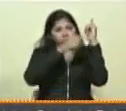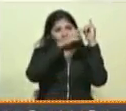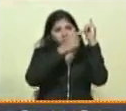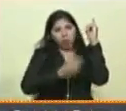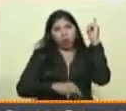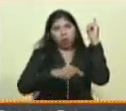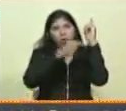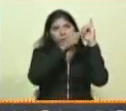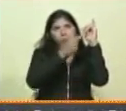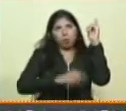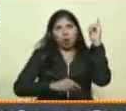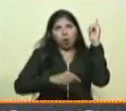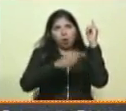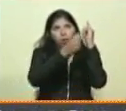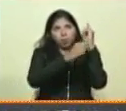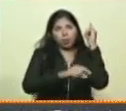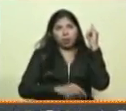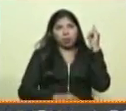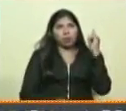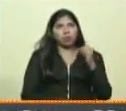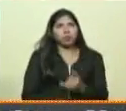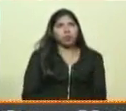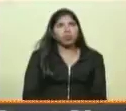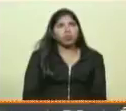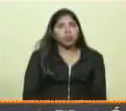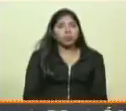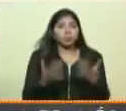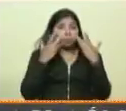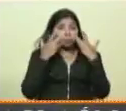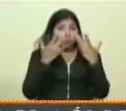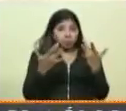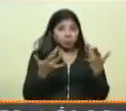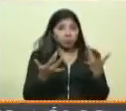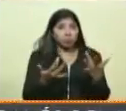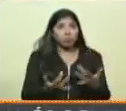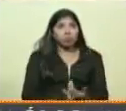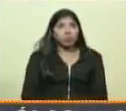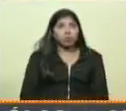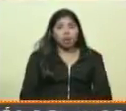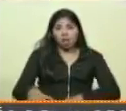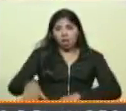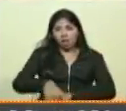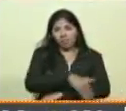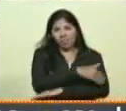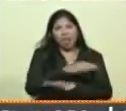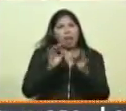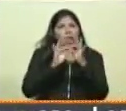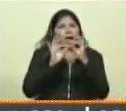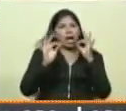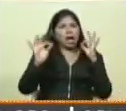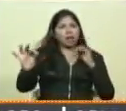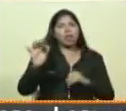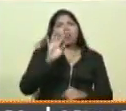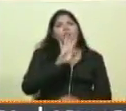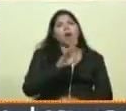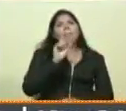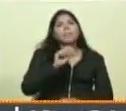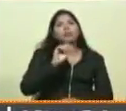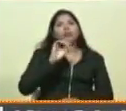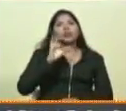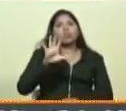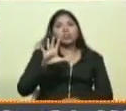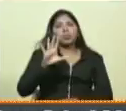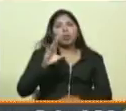buena noticia es que ya los estamos reponiendo. Ya ustedes pueden ver en la avenida Lee Primera, que es una de las más largas, 9.5 kilómetros, se